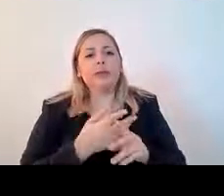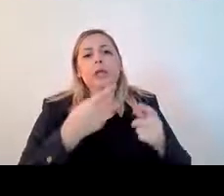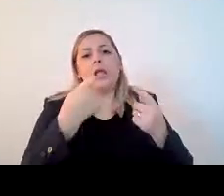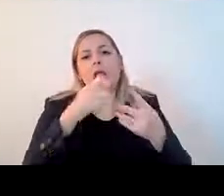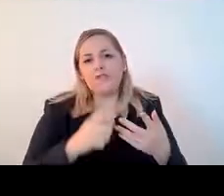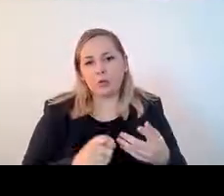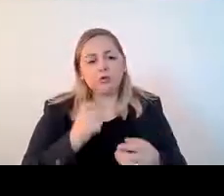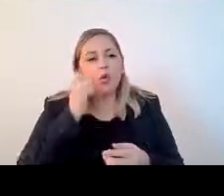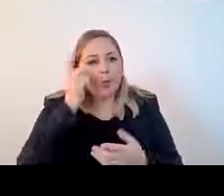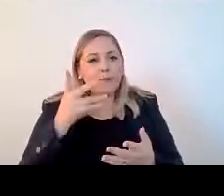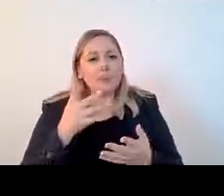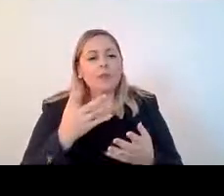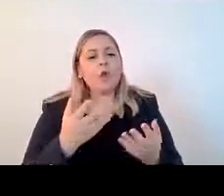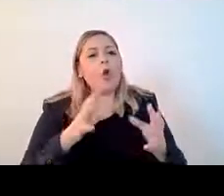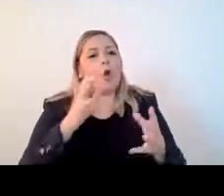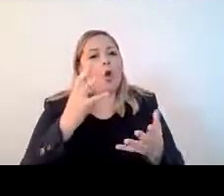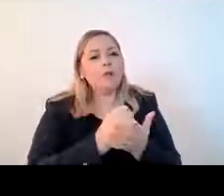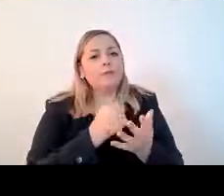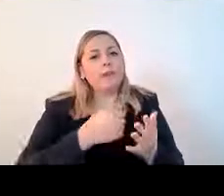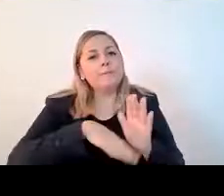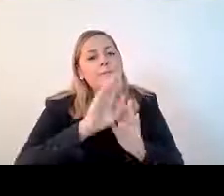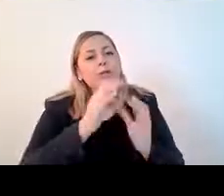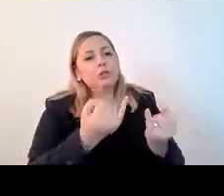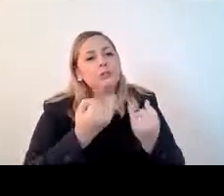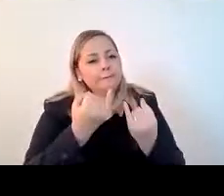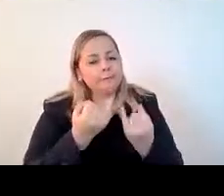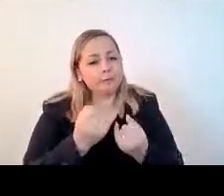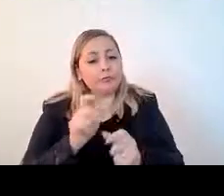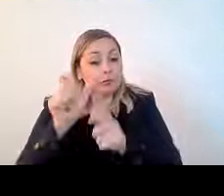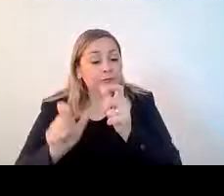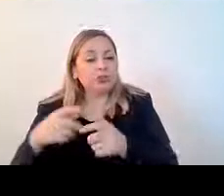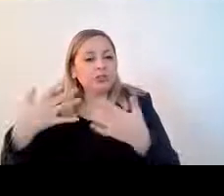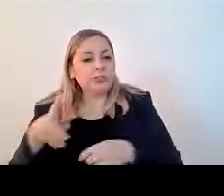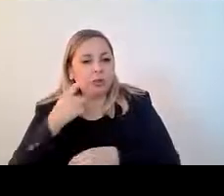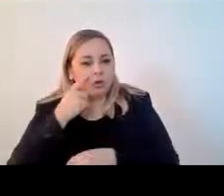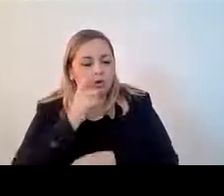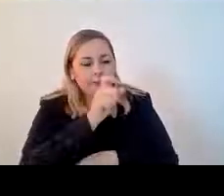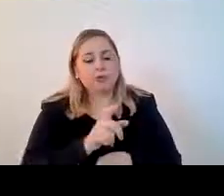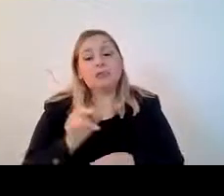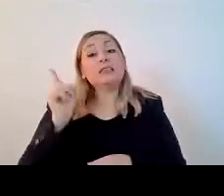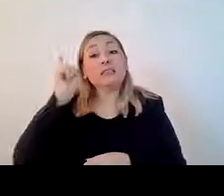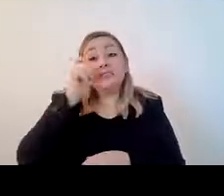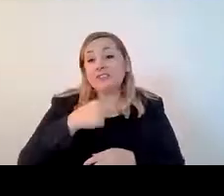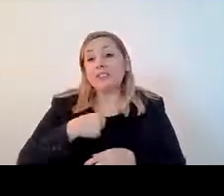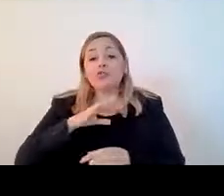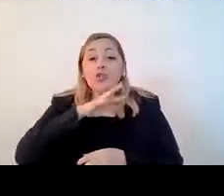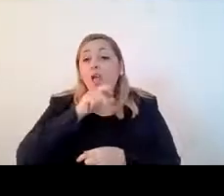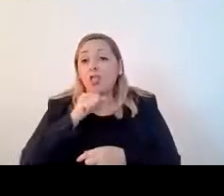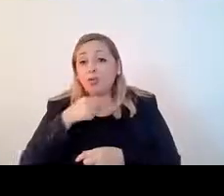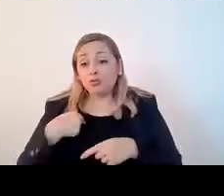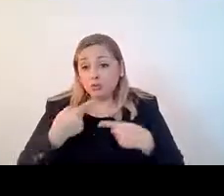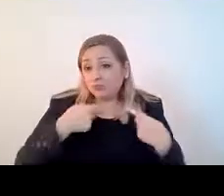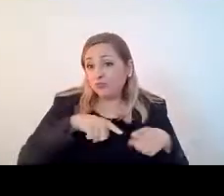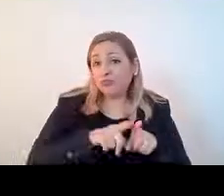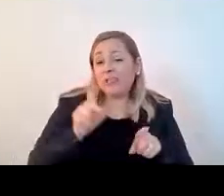mayor información posible de personas que conozcan al sujeto, lo cual es bien difícil, porque si yo tengo un adulto y estoy emparejado, es